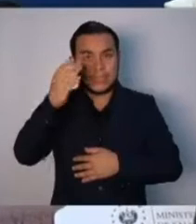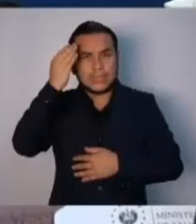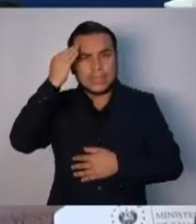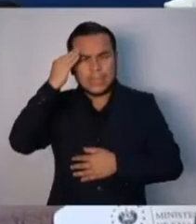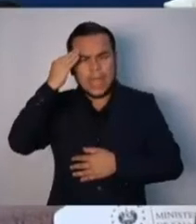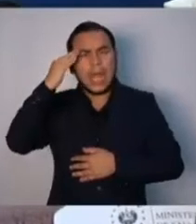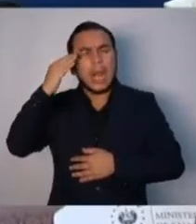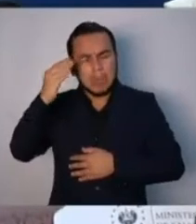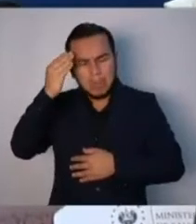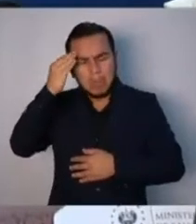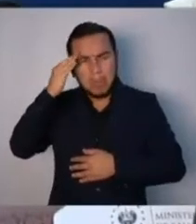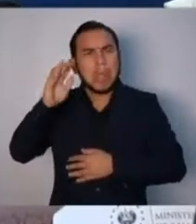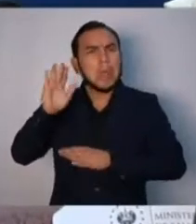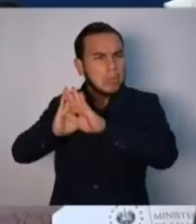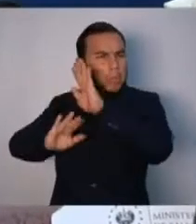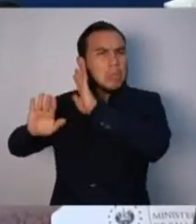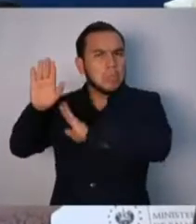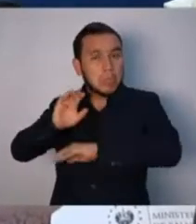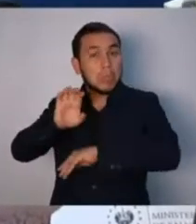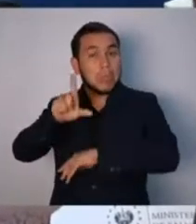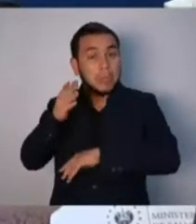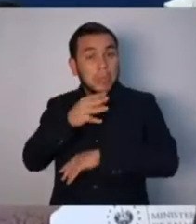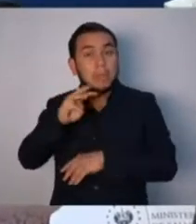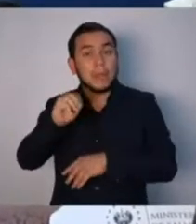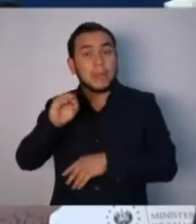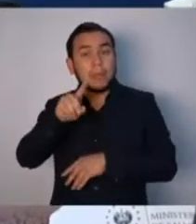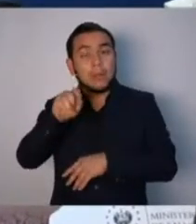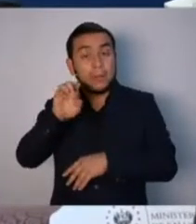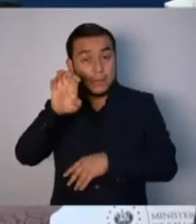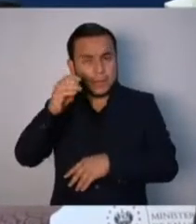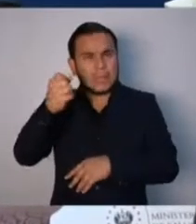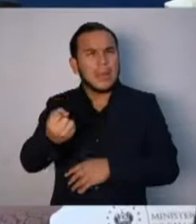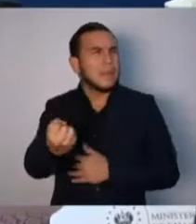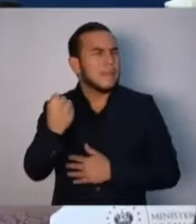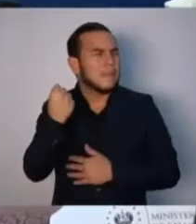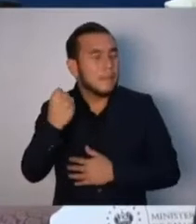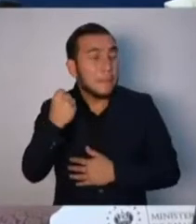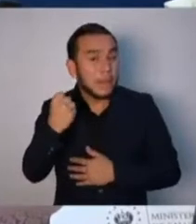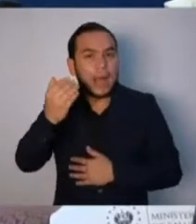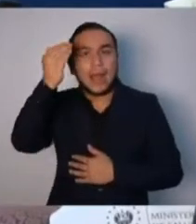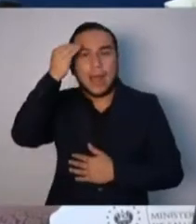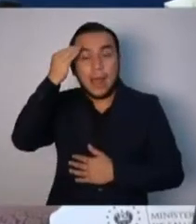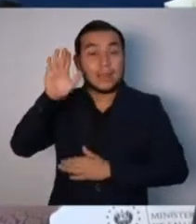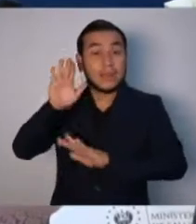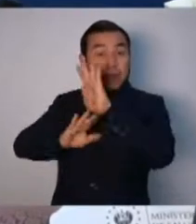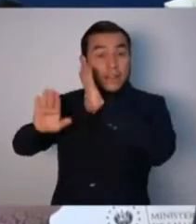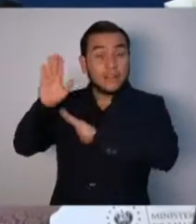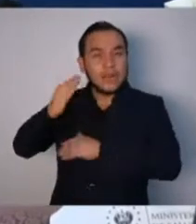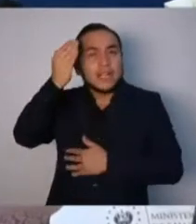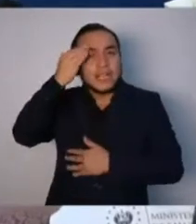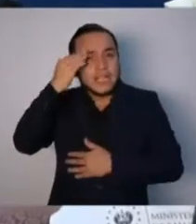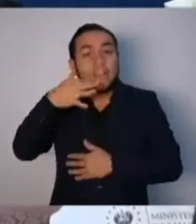historia y creo que es importante que la historia se sepa y que se sepa la verdad